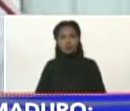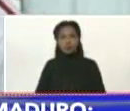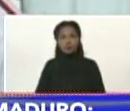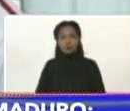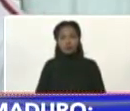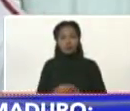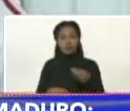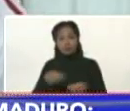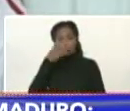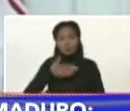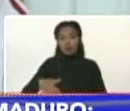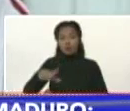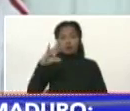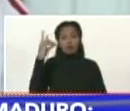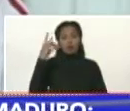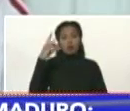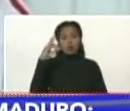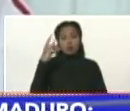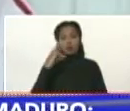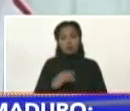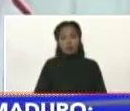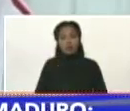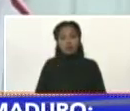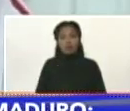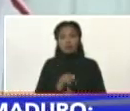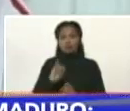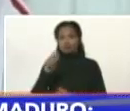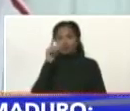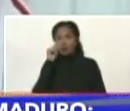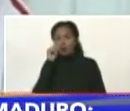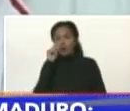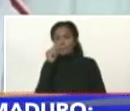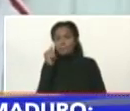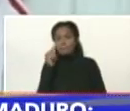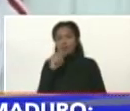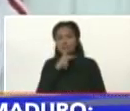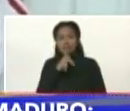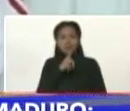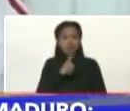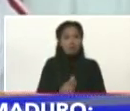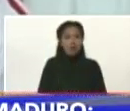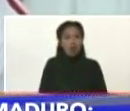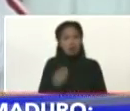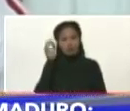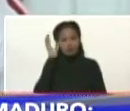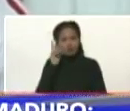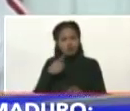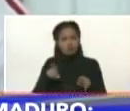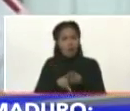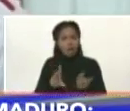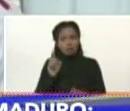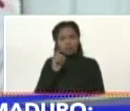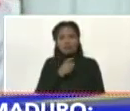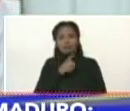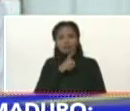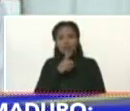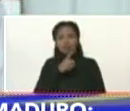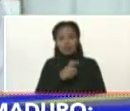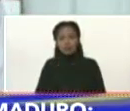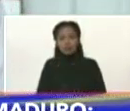para el pueblo de Bolivia. Y es un nazi completo, ideológicamente. Un